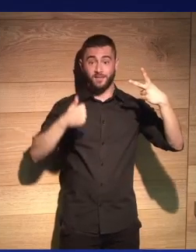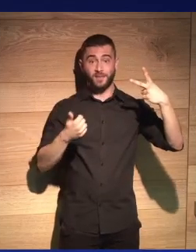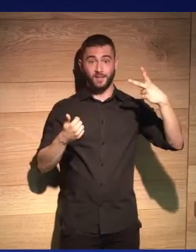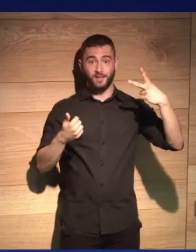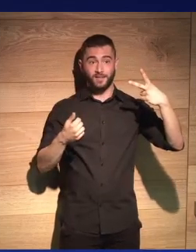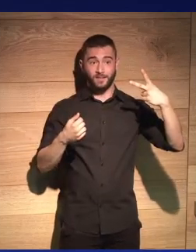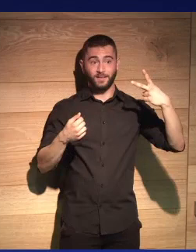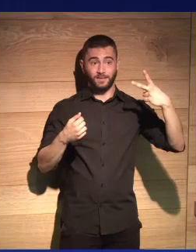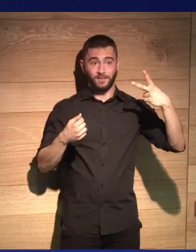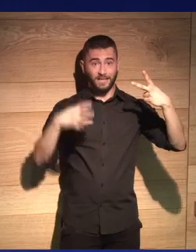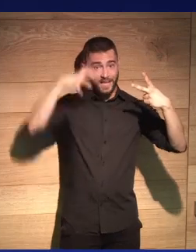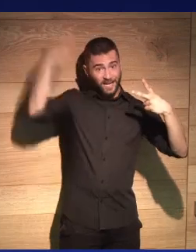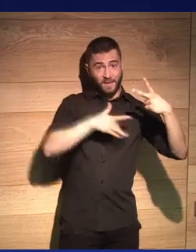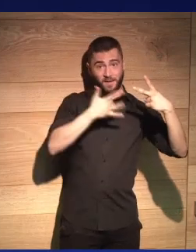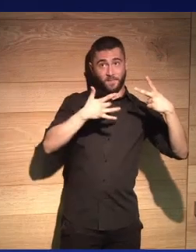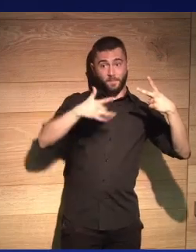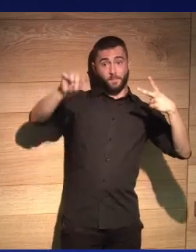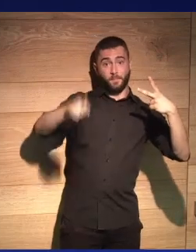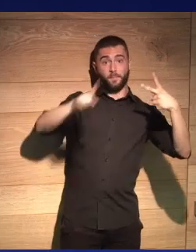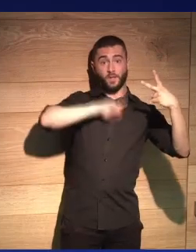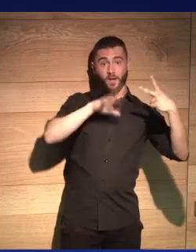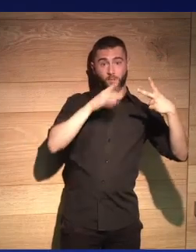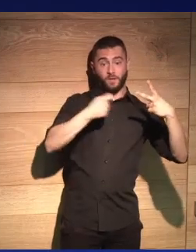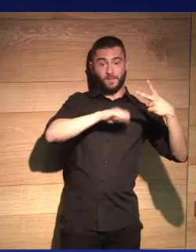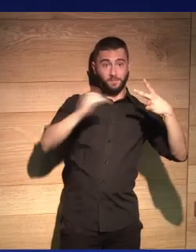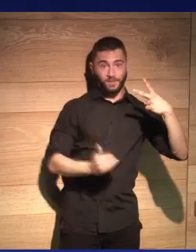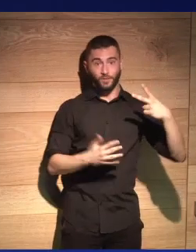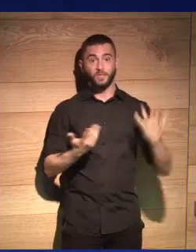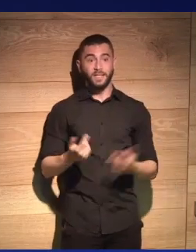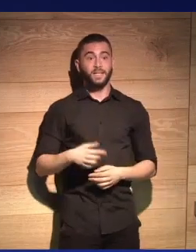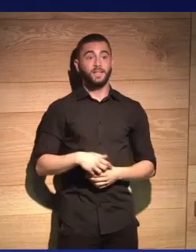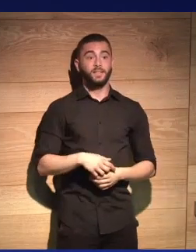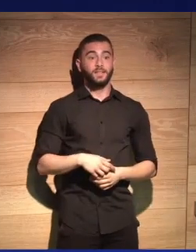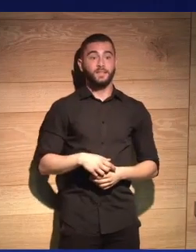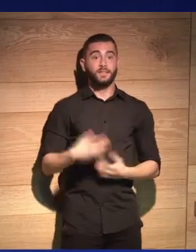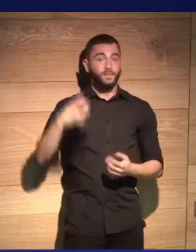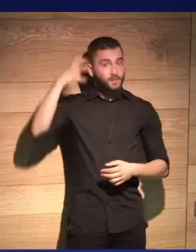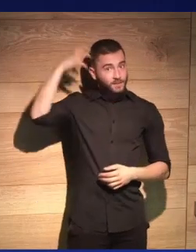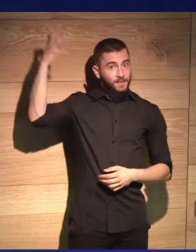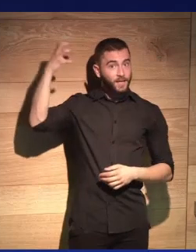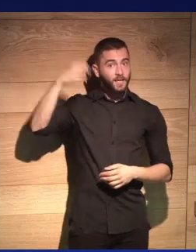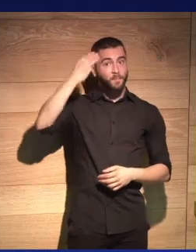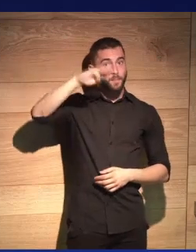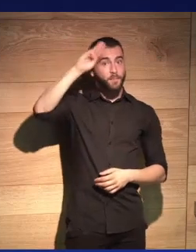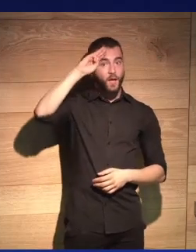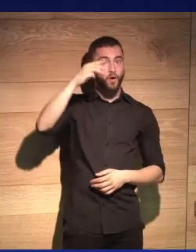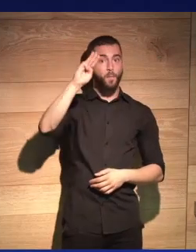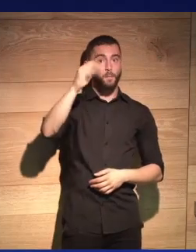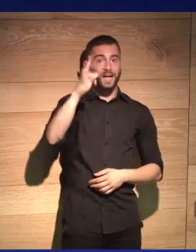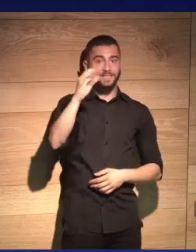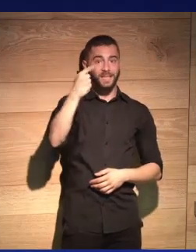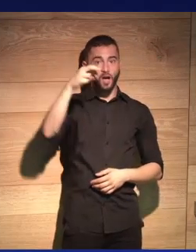Ahí estamos hablando el español, que es el español, o sea, ahí, entre ahí y México y hasta la Patagonia, que se